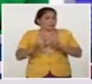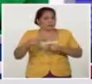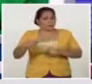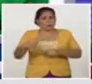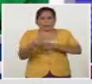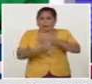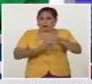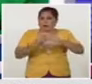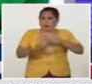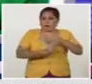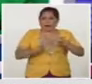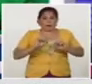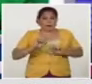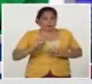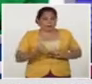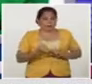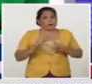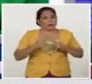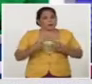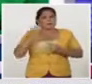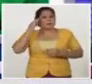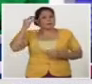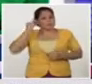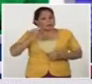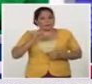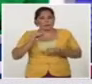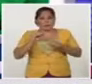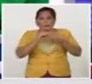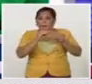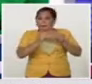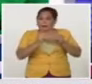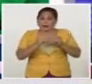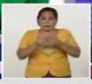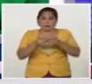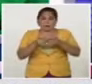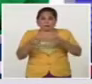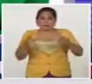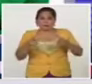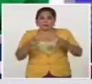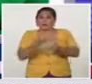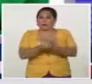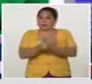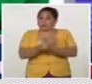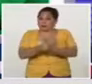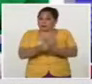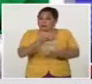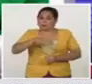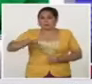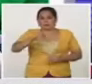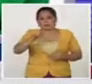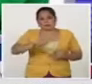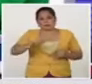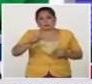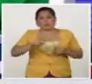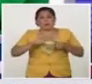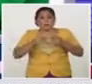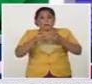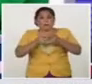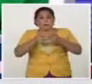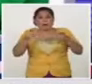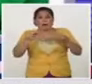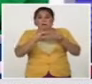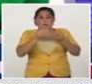hay que reconocer que se mantiene una transmisión muy importante con un riesgo muy elevado por la mayor